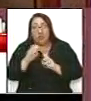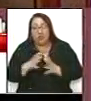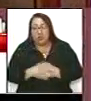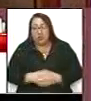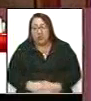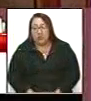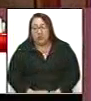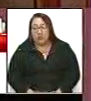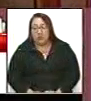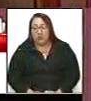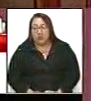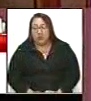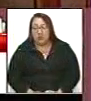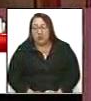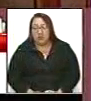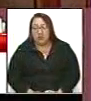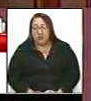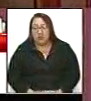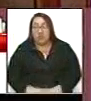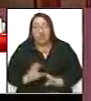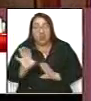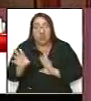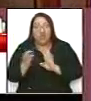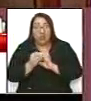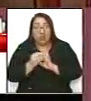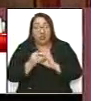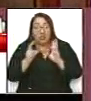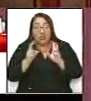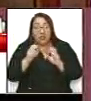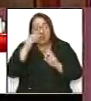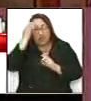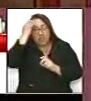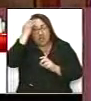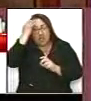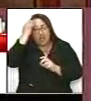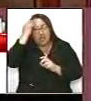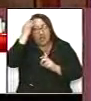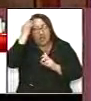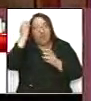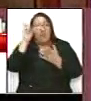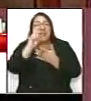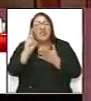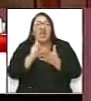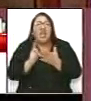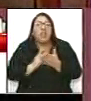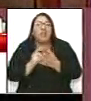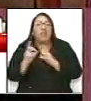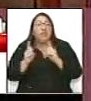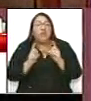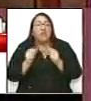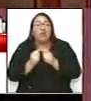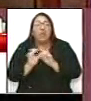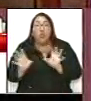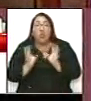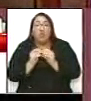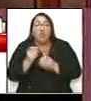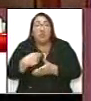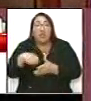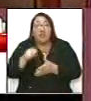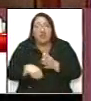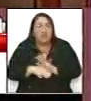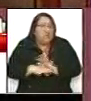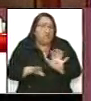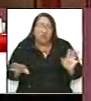jurado. Perdón, congresistas, que se adjunte lo del el tema del diario de debates, que se adjunte el documento con las firmas, y las